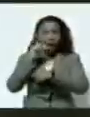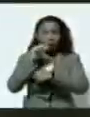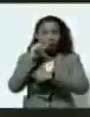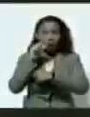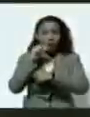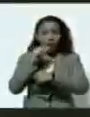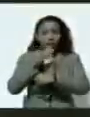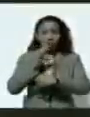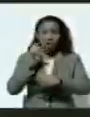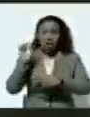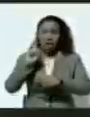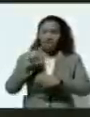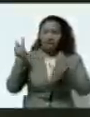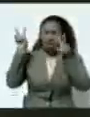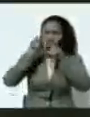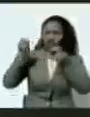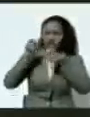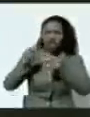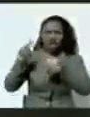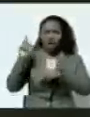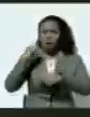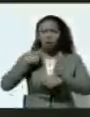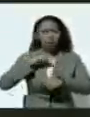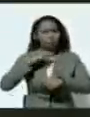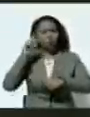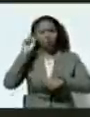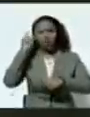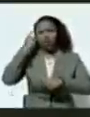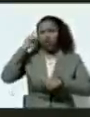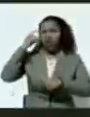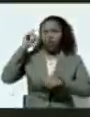las vestiduras, que se investigue. Nosotros no sabíamos.